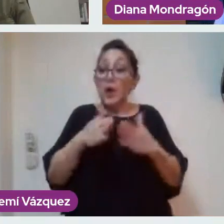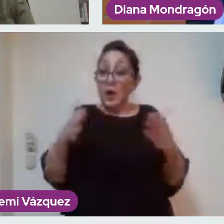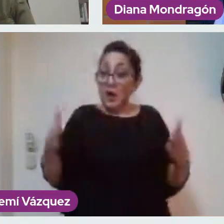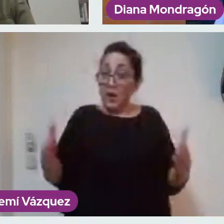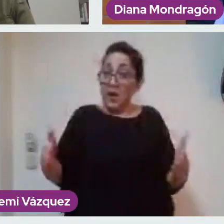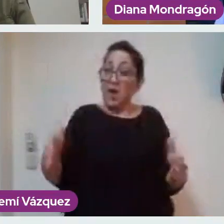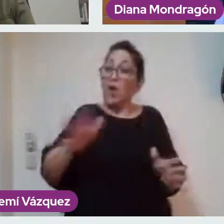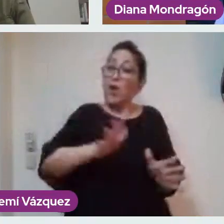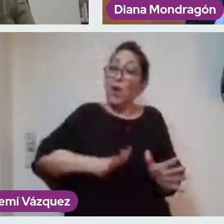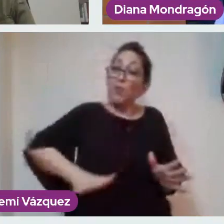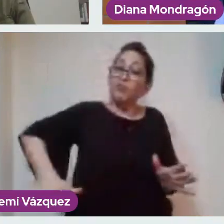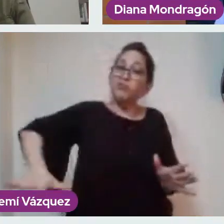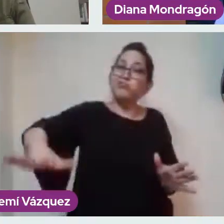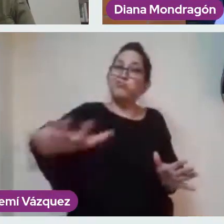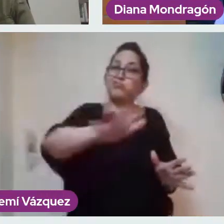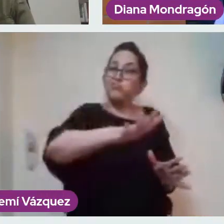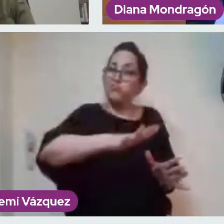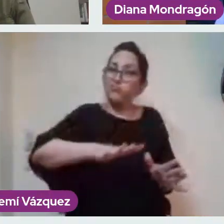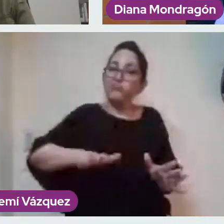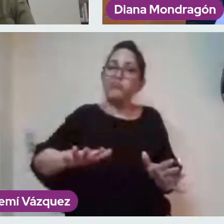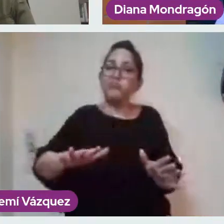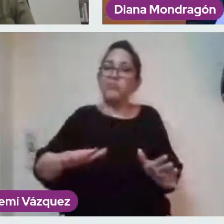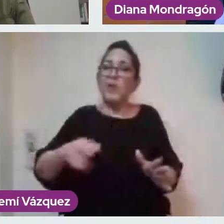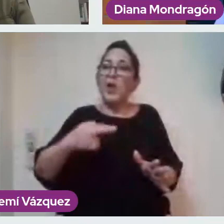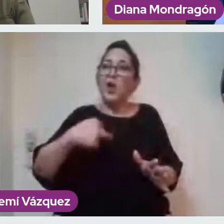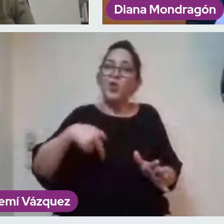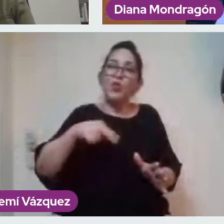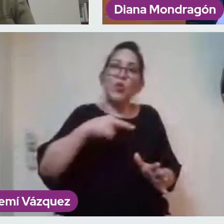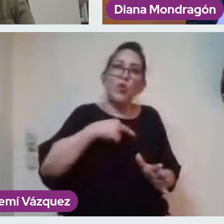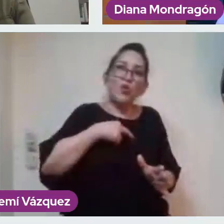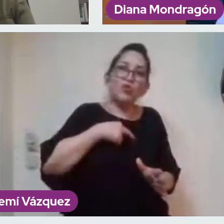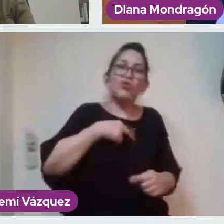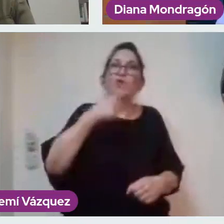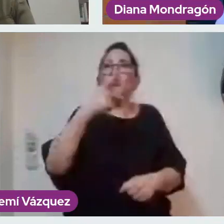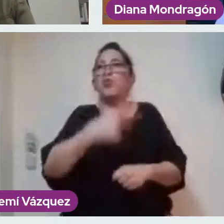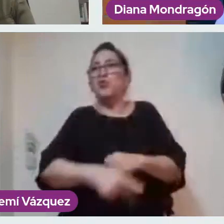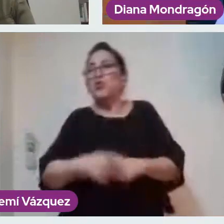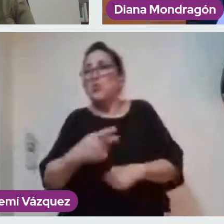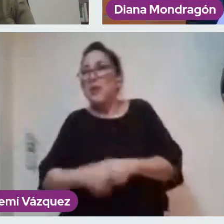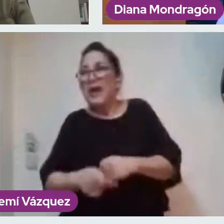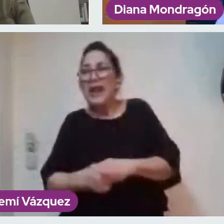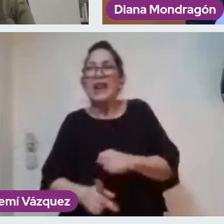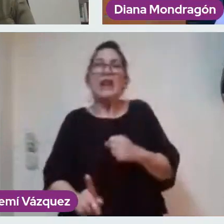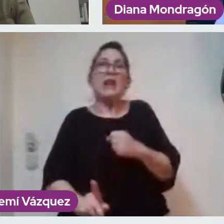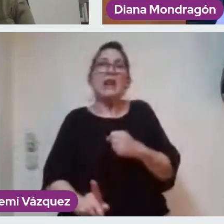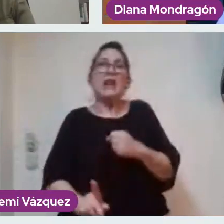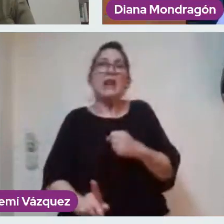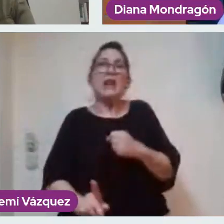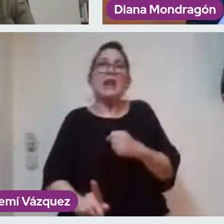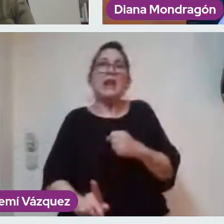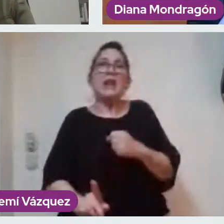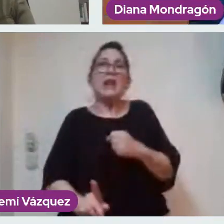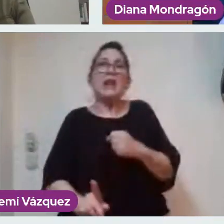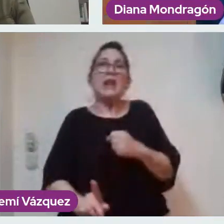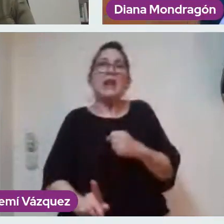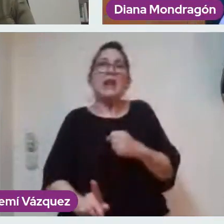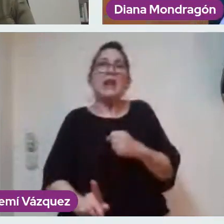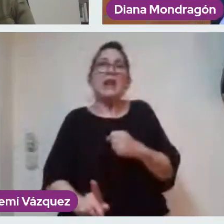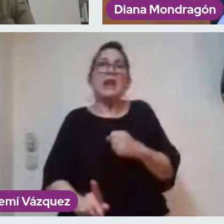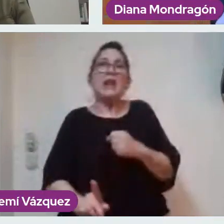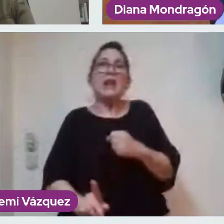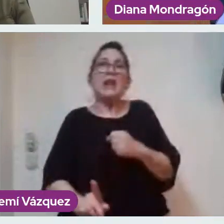contexto de peligro, de riesgo, de constante como amenaza que, en donde pueden verse los niños y las niñas y